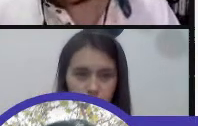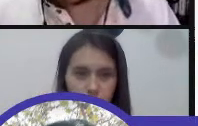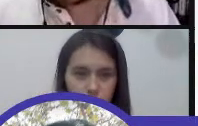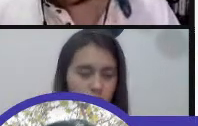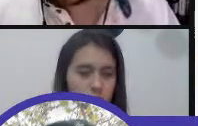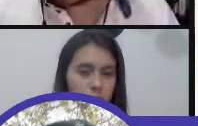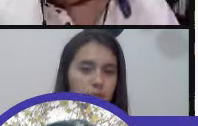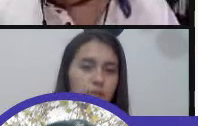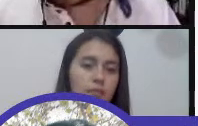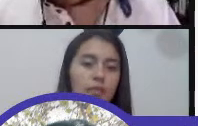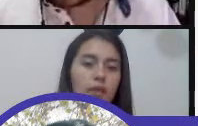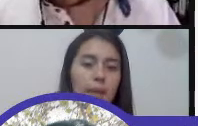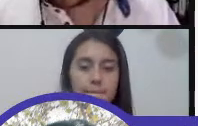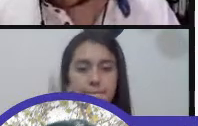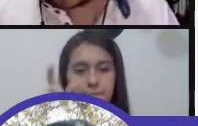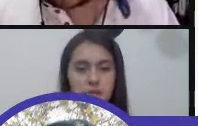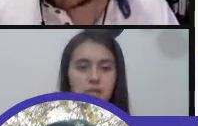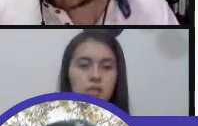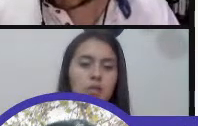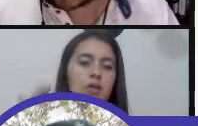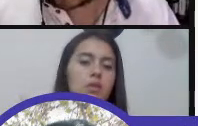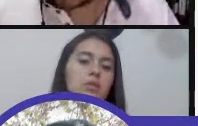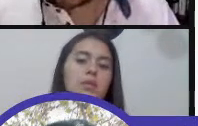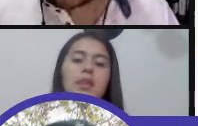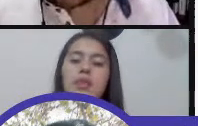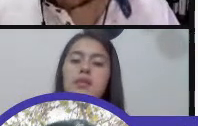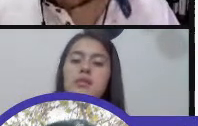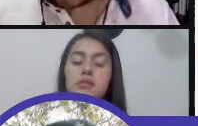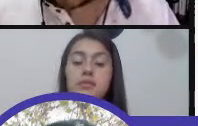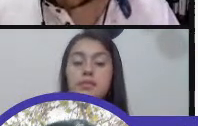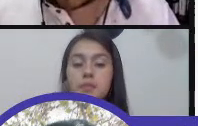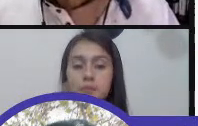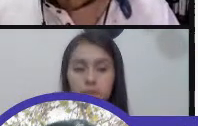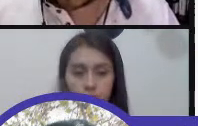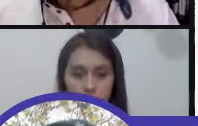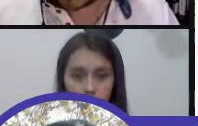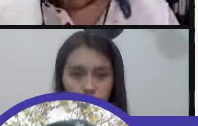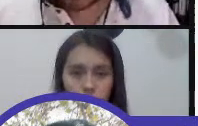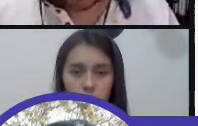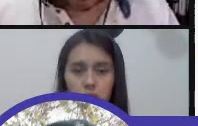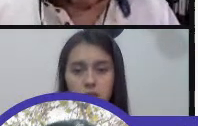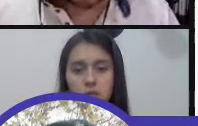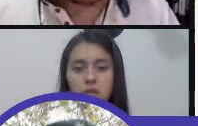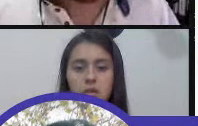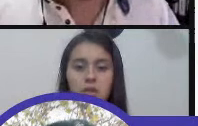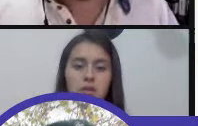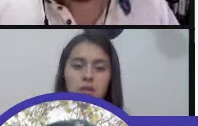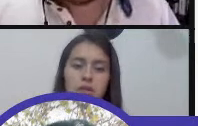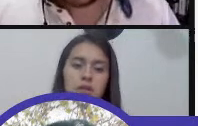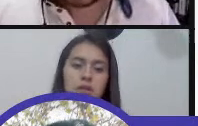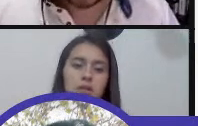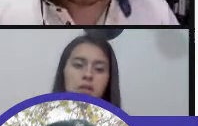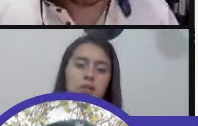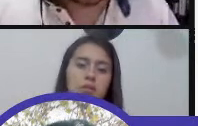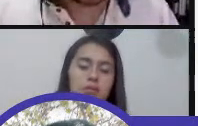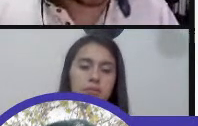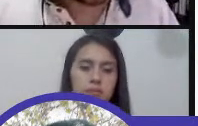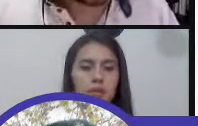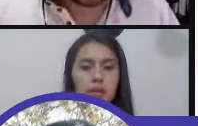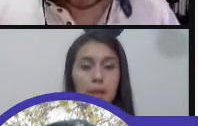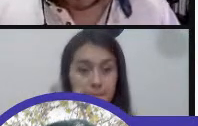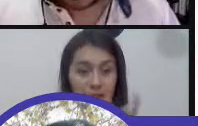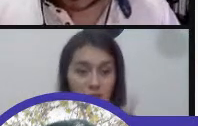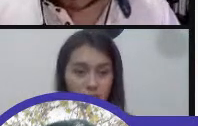de Norma Liliana Pinto. Dice, ¿las personas se pueden conectar desde diferentes